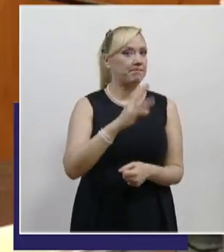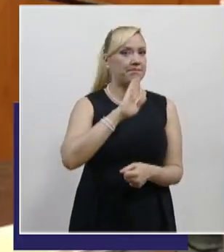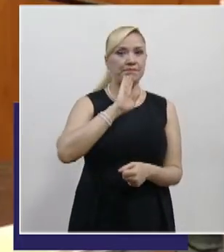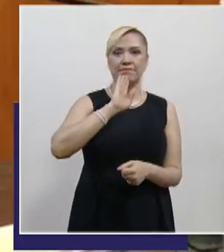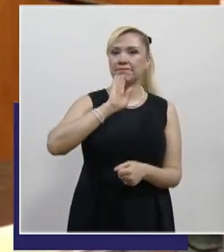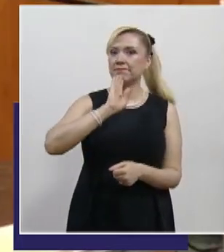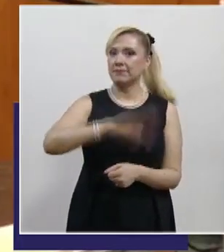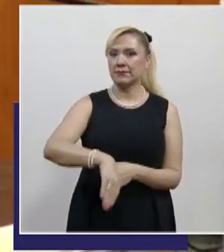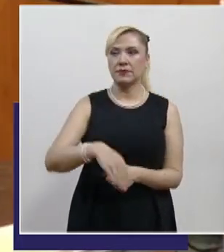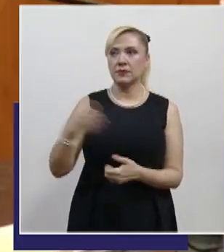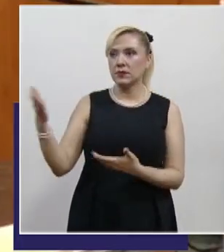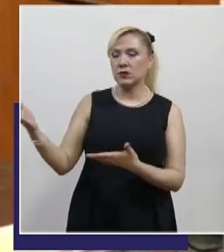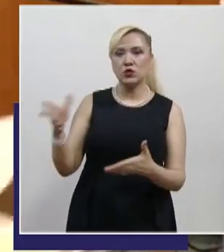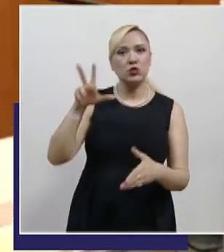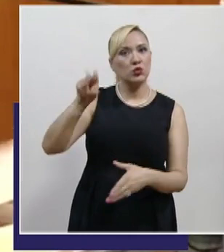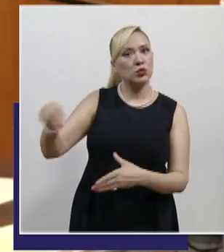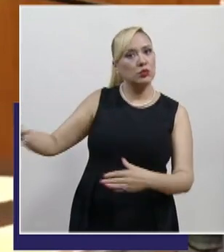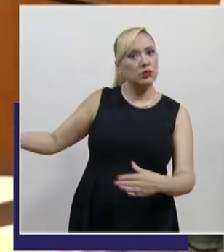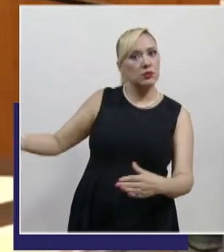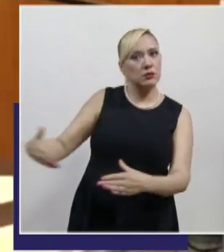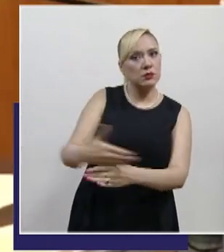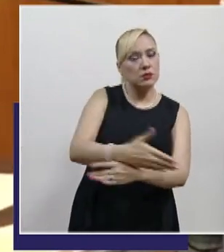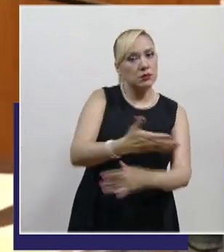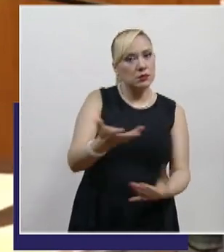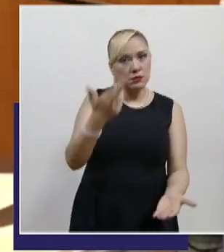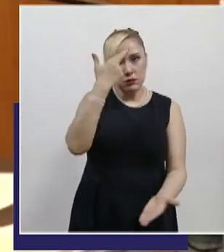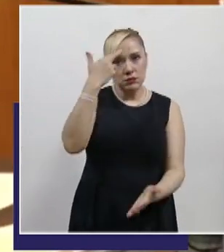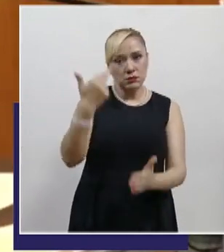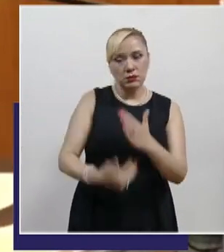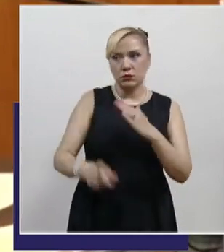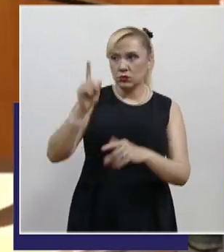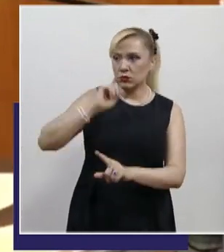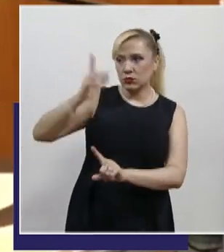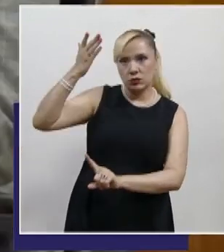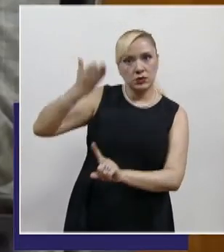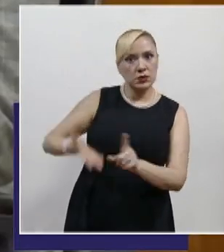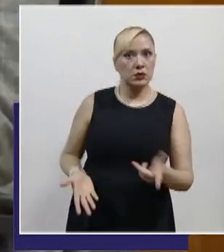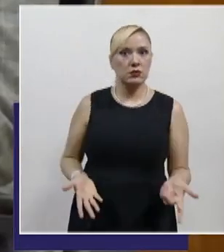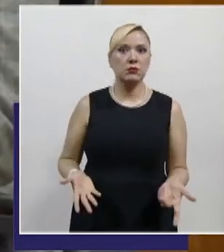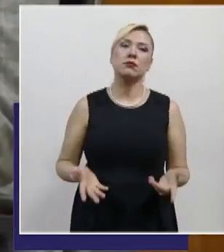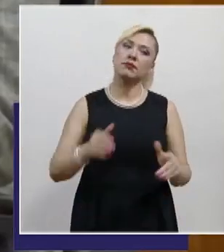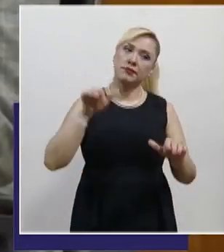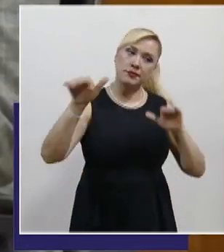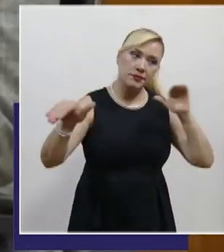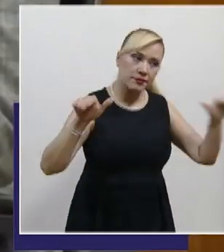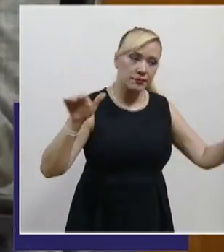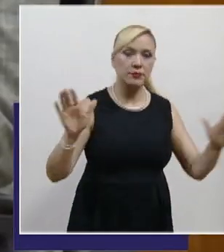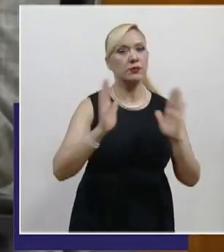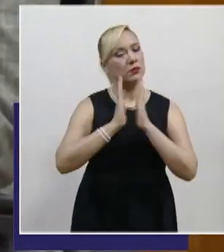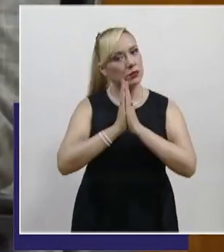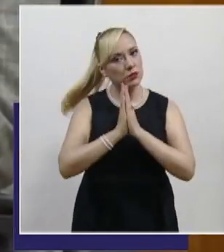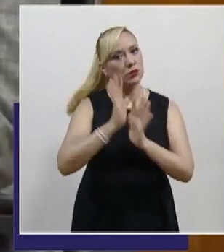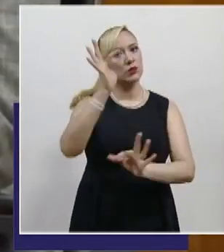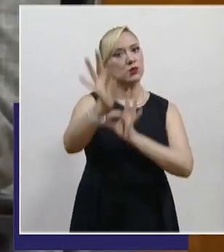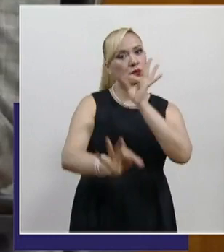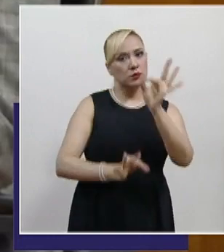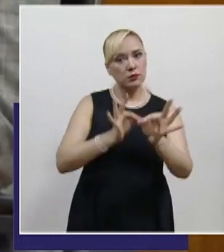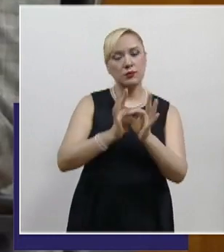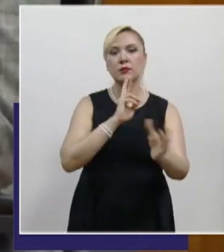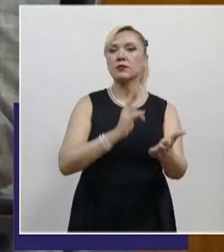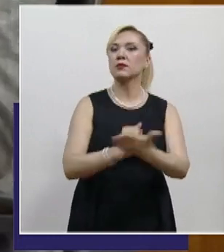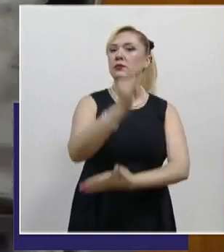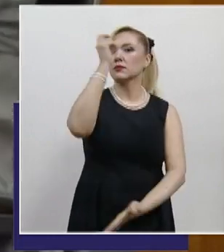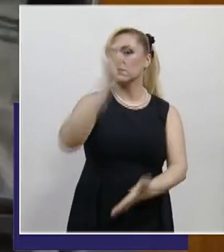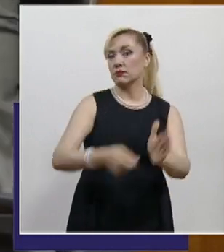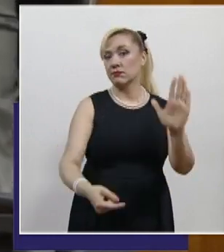del cargo de la afectada y violencia política en razón de género, por lo que conminó a los funcionarios a que cumplan con la sentencia y